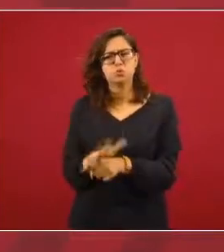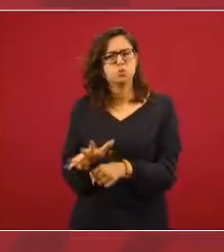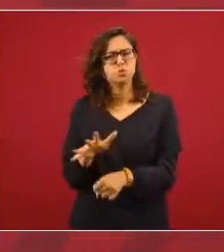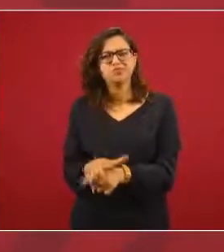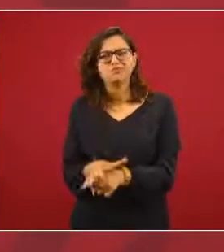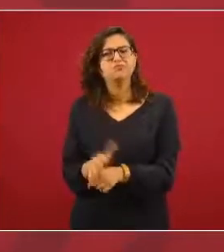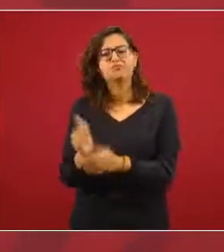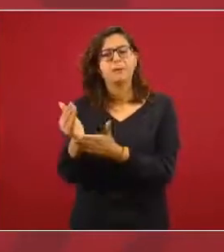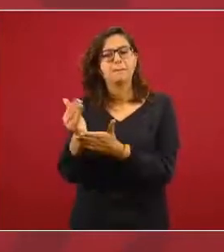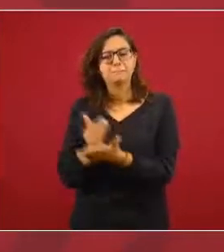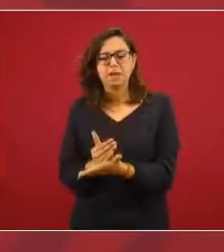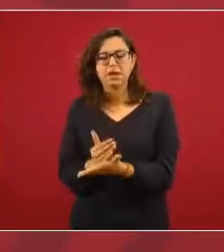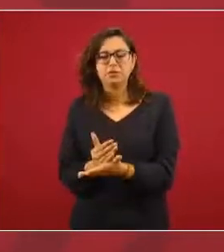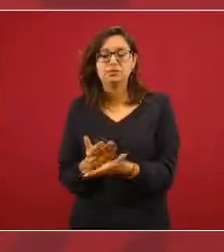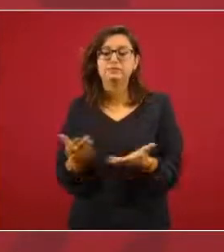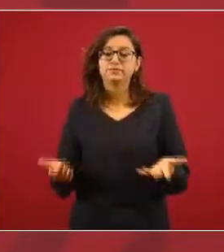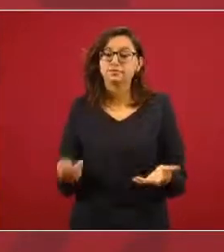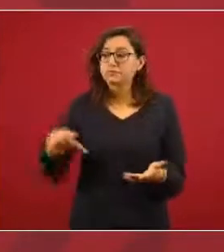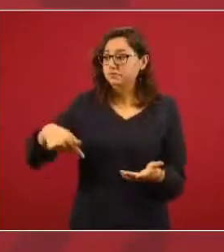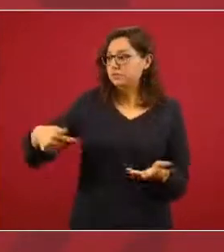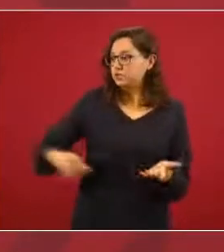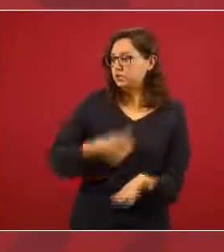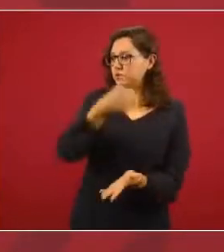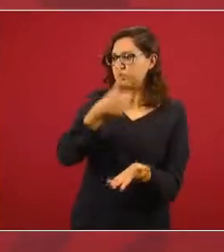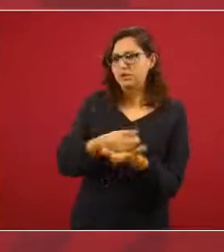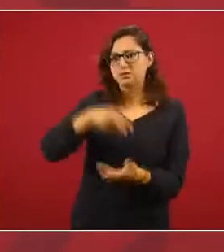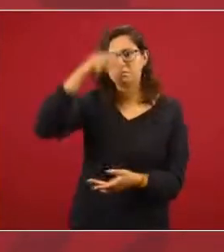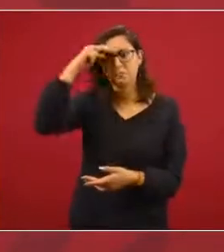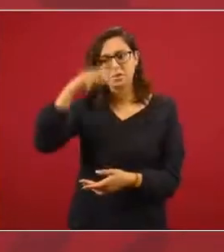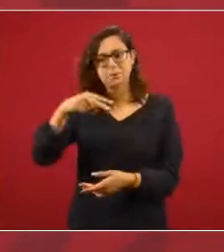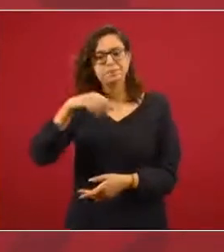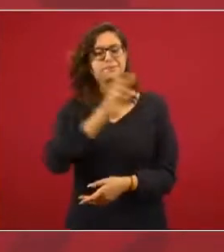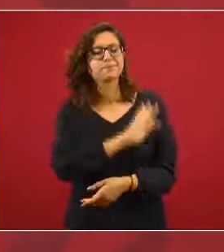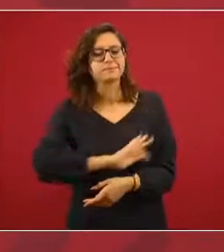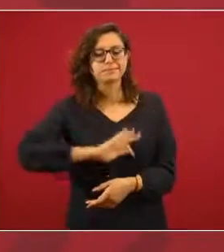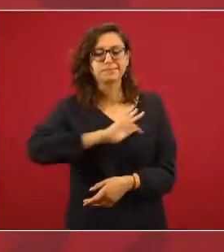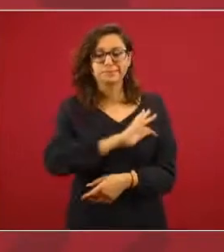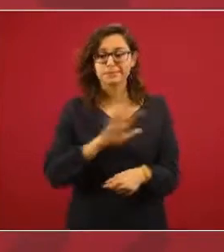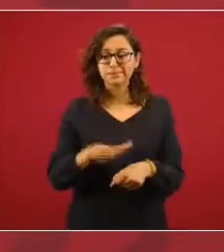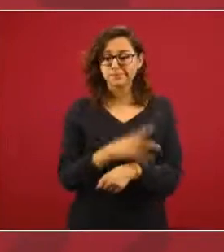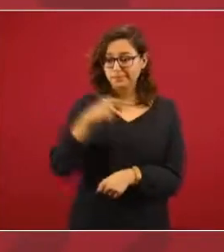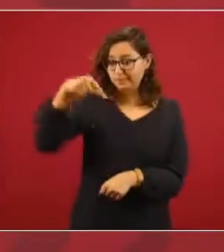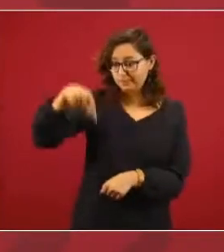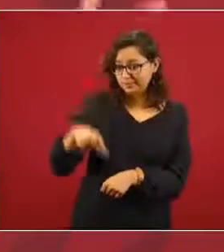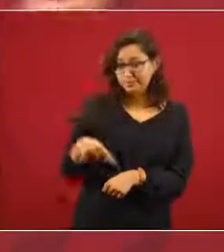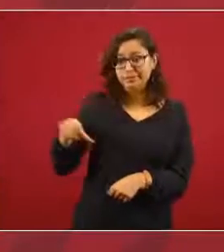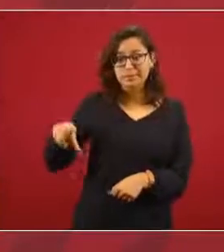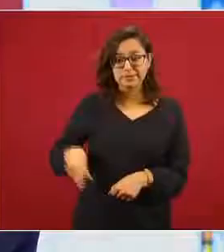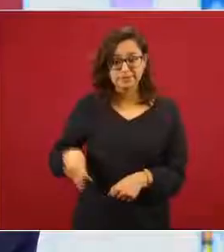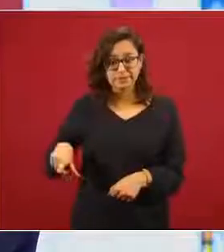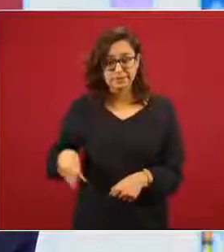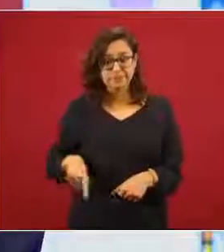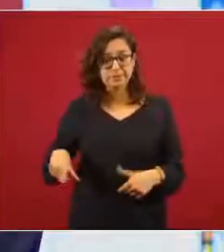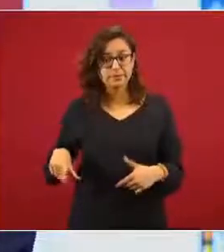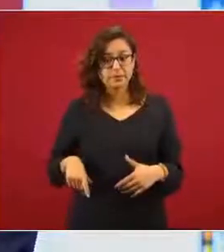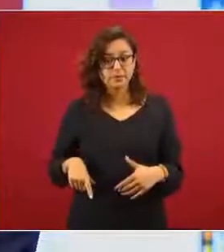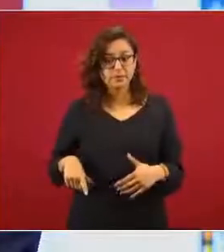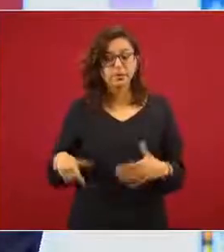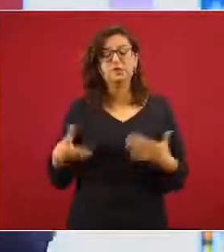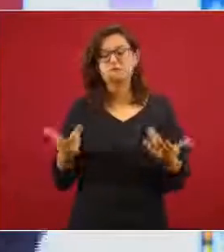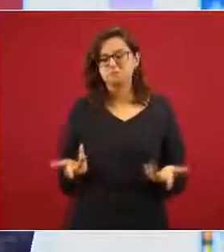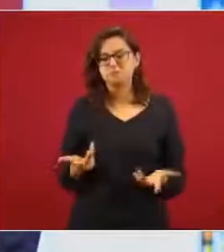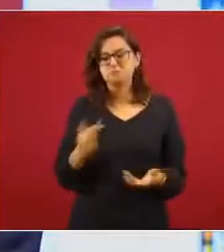suficientemente. Felicitamos, por cierto, a la Ciudad de México, porque es una de las entidades federativas que ha logrado que haya la